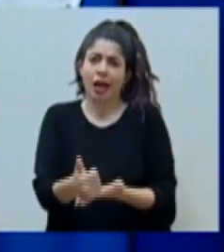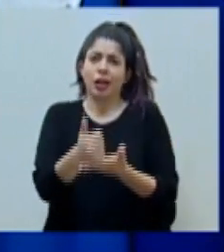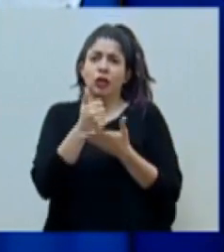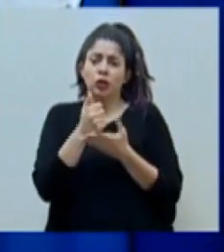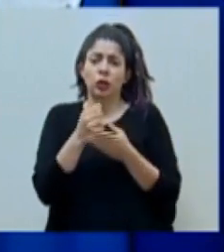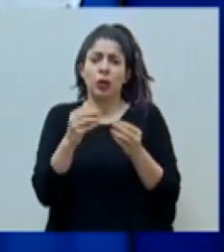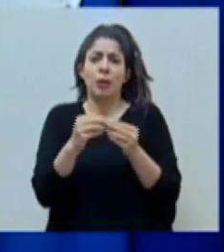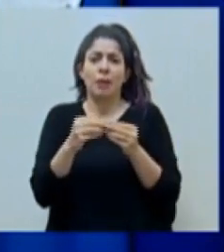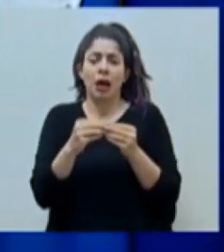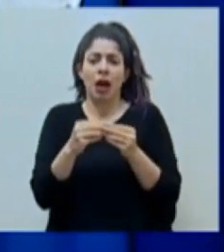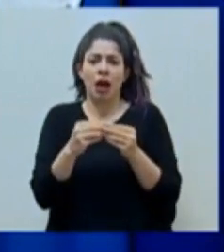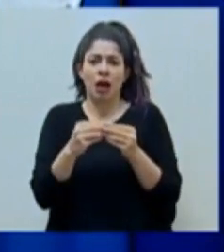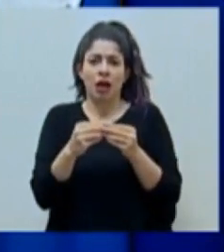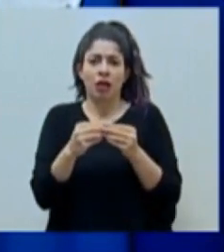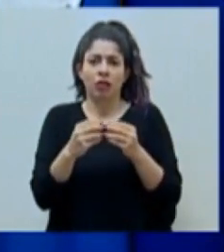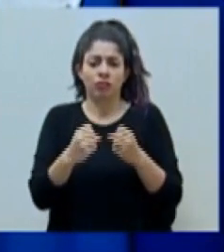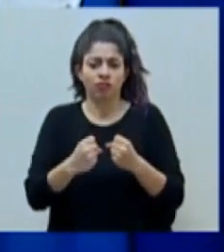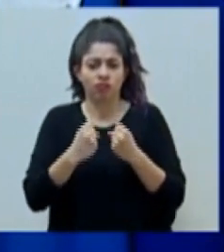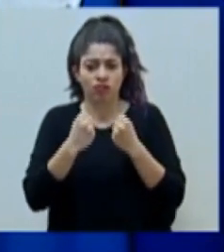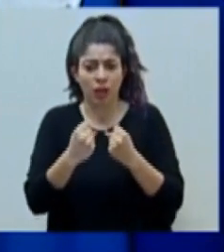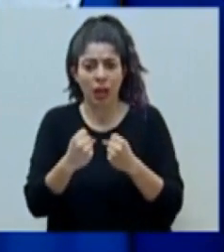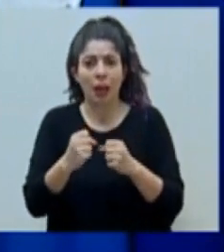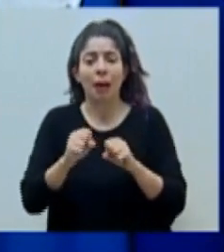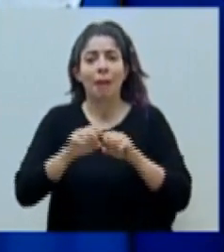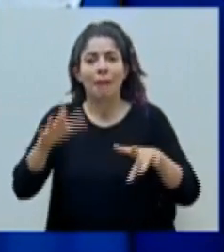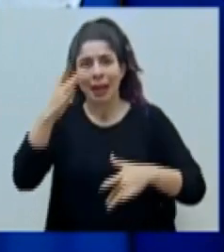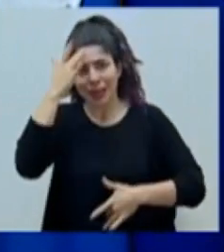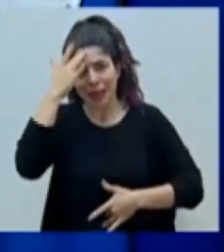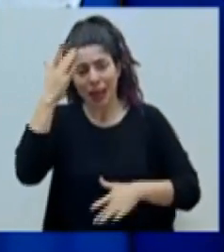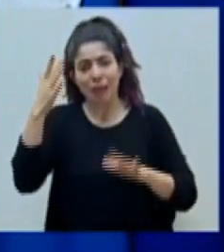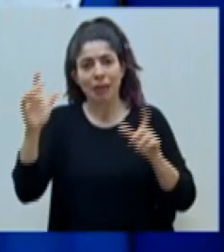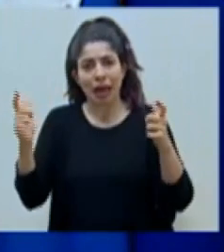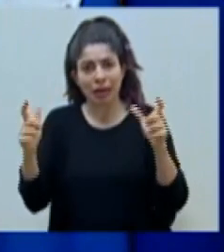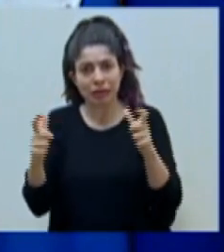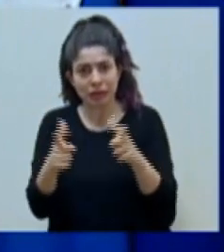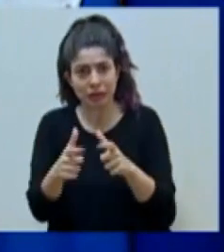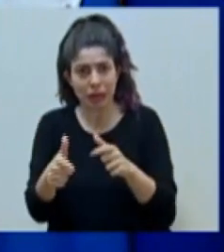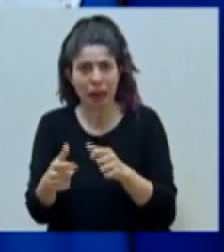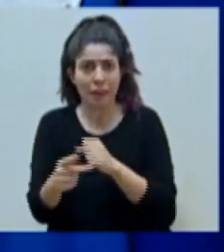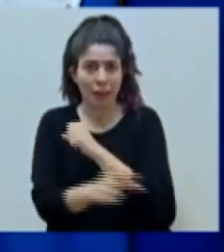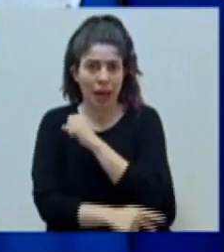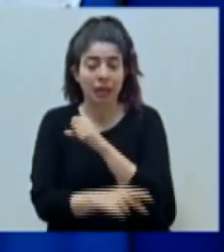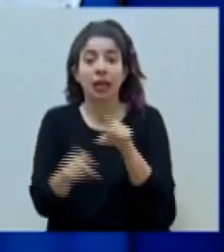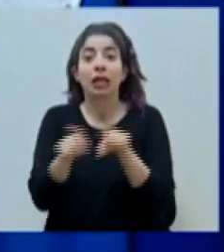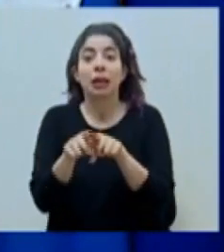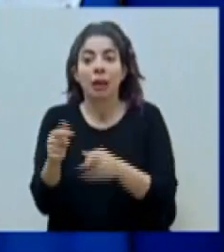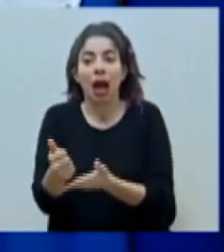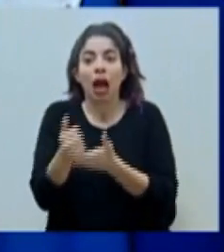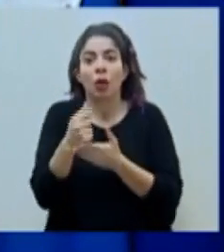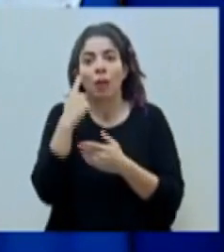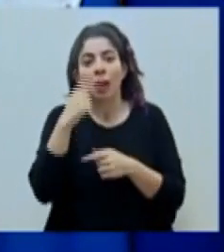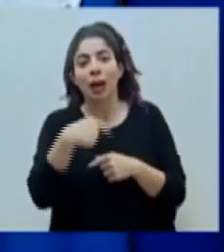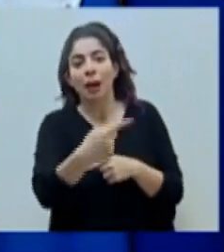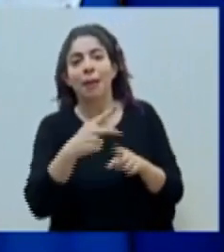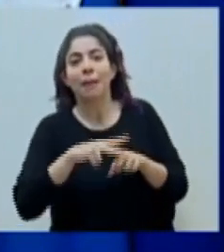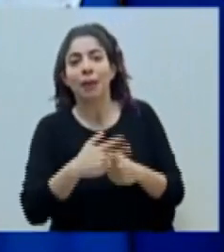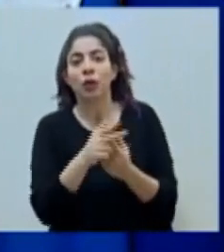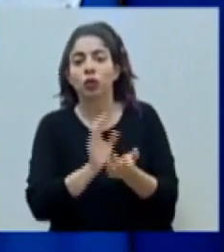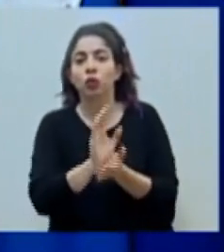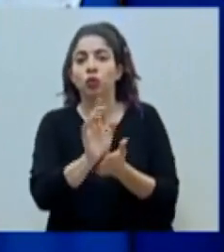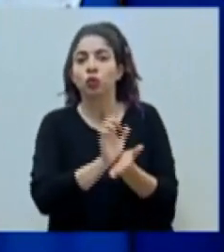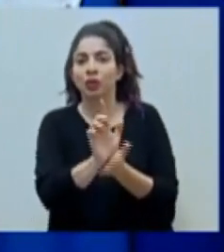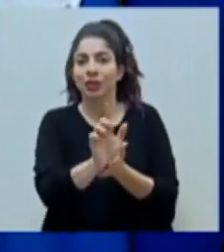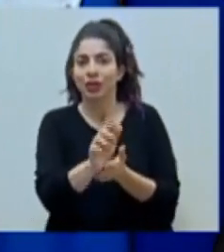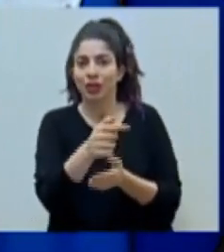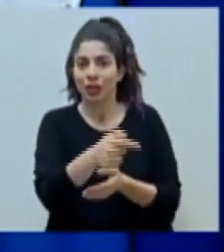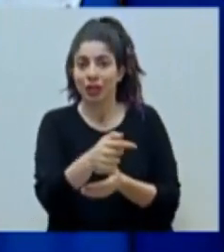la salida del país de la pandemia y también cosas como el inicio del curso lectivo. Si